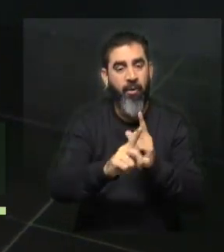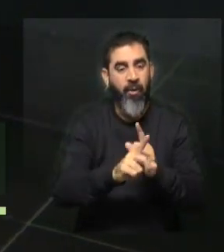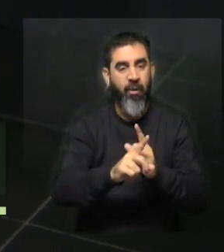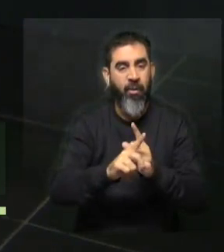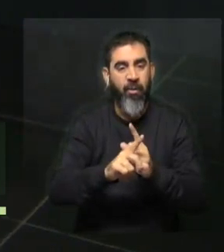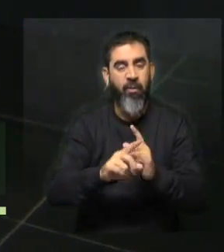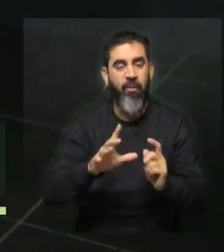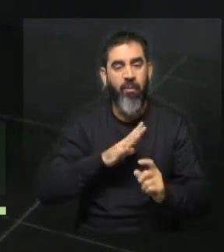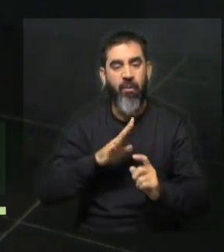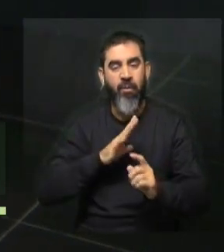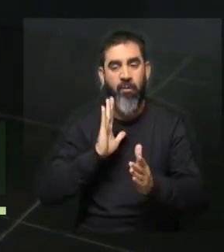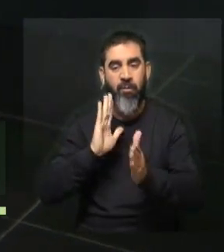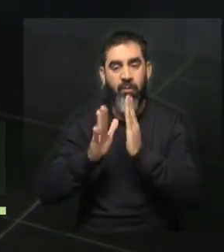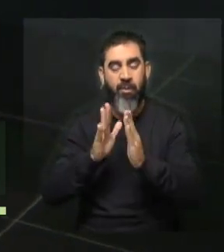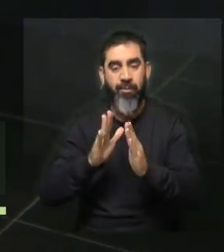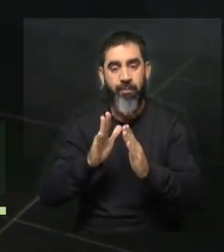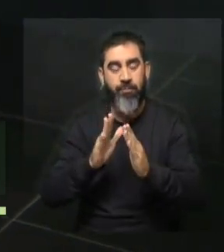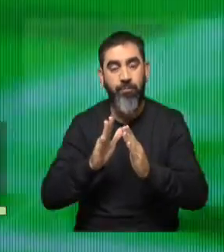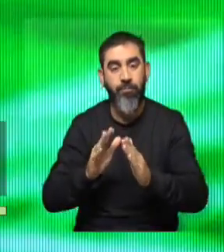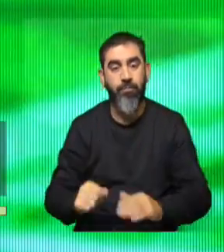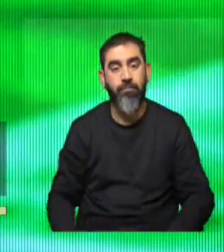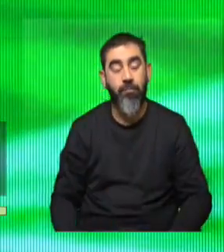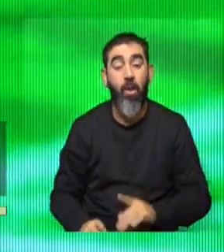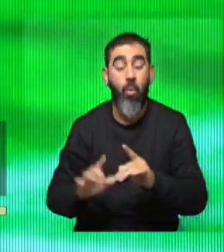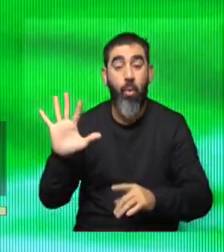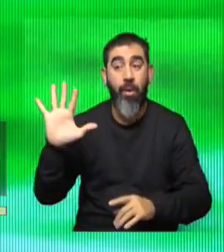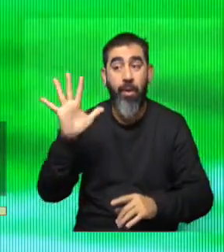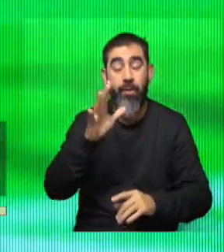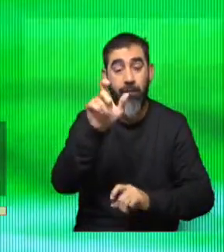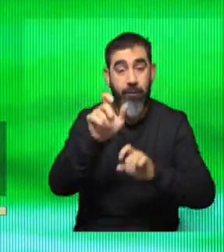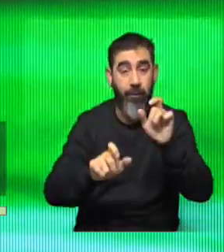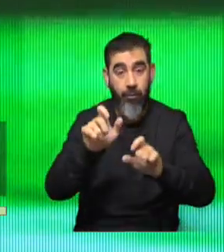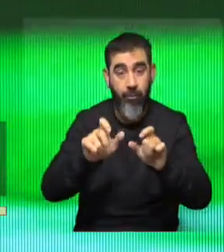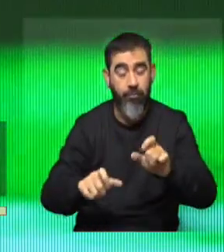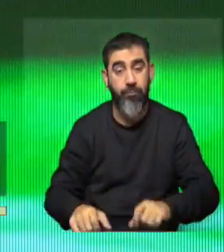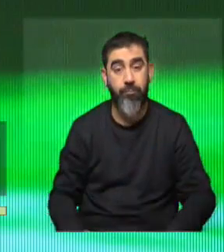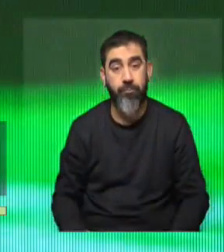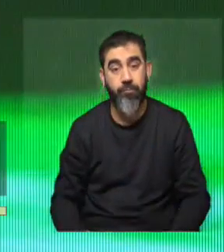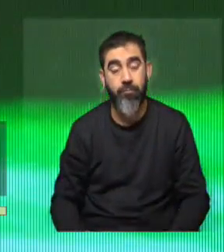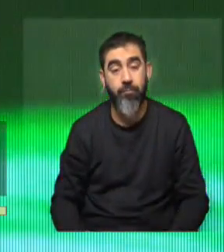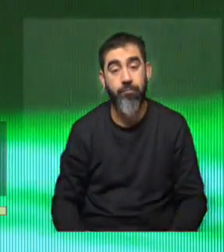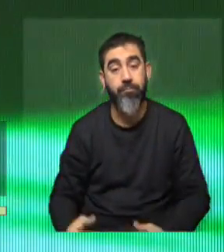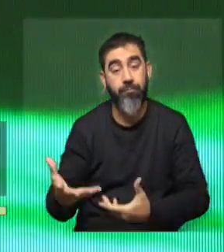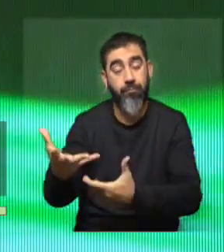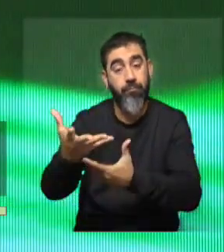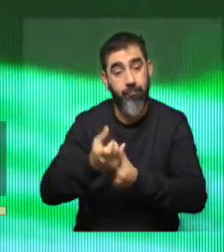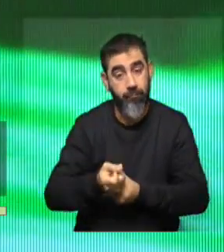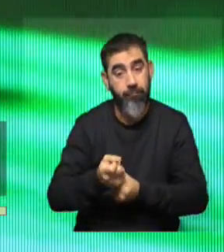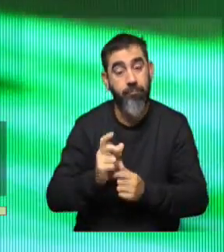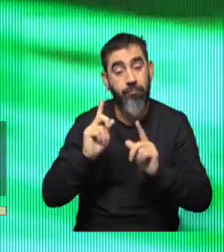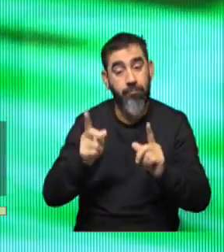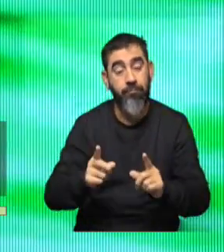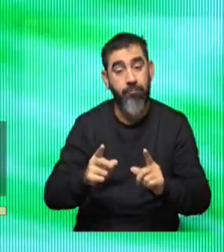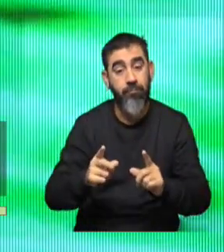estar recibiendo tratamiento de radioterapia muchas son del interior este tenemos el apoyo ahí de de